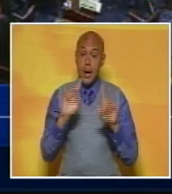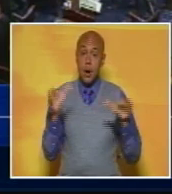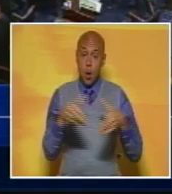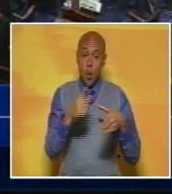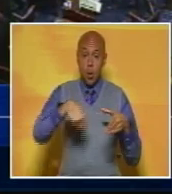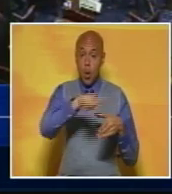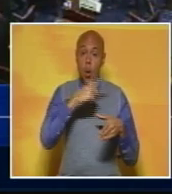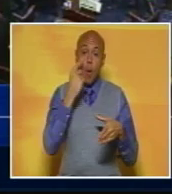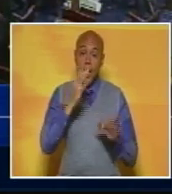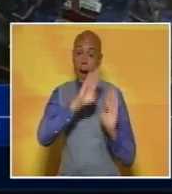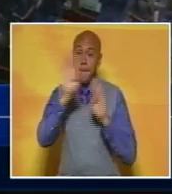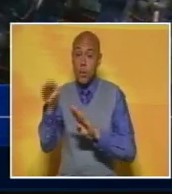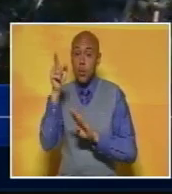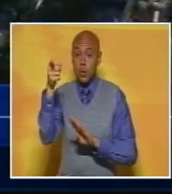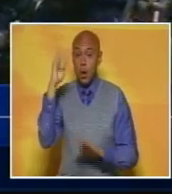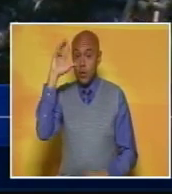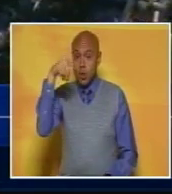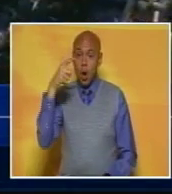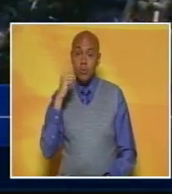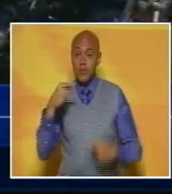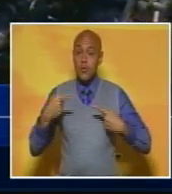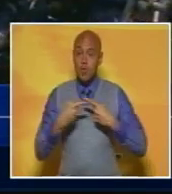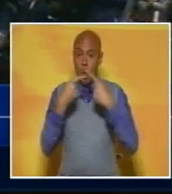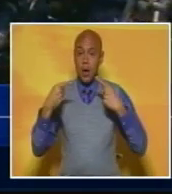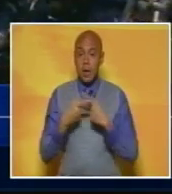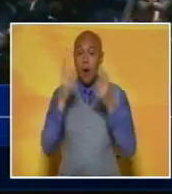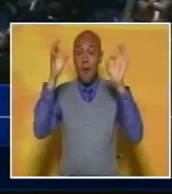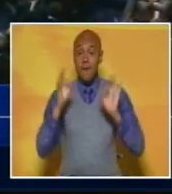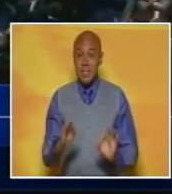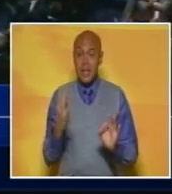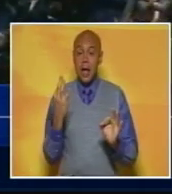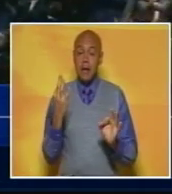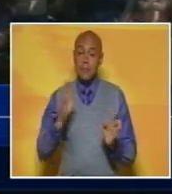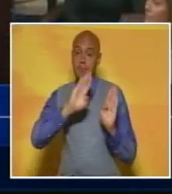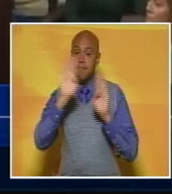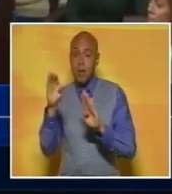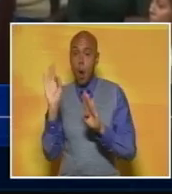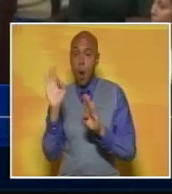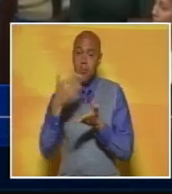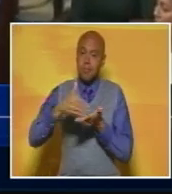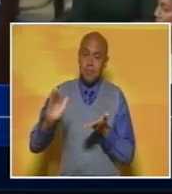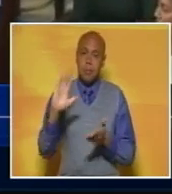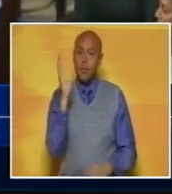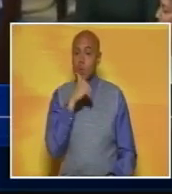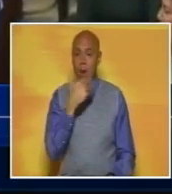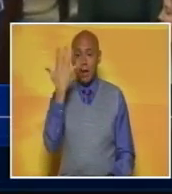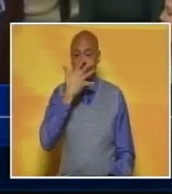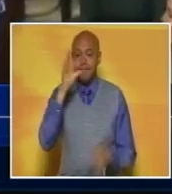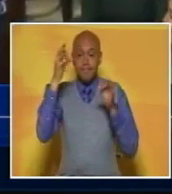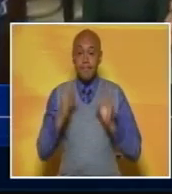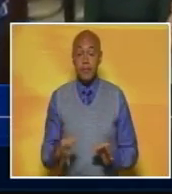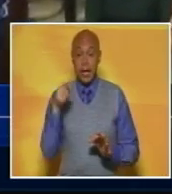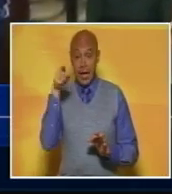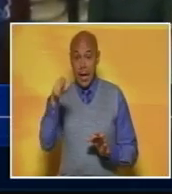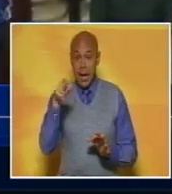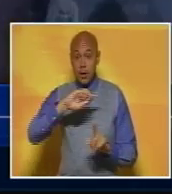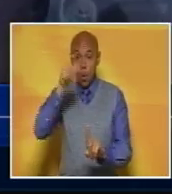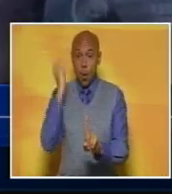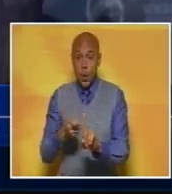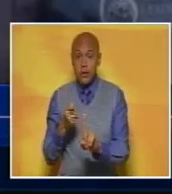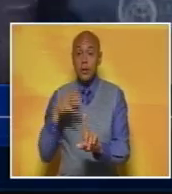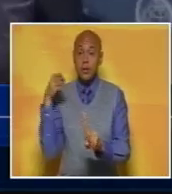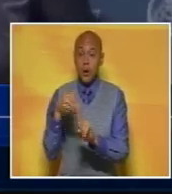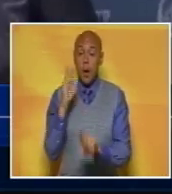Cámara y hasta el momento ninguno de sus miembros ha confirmado un voto a favor de la destitución. En ese proceso de impeachment, Trump